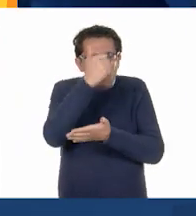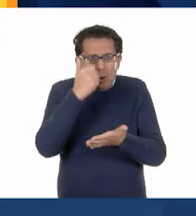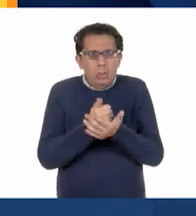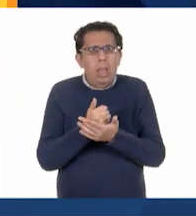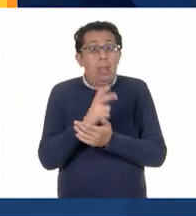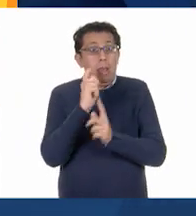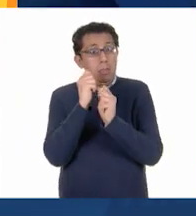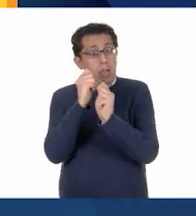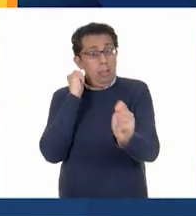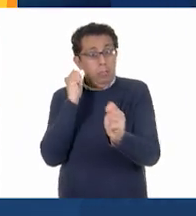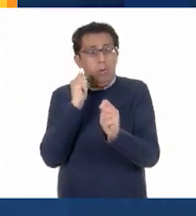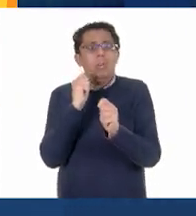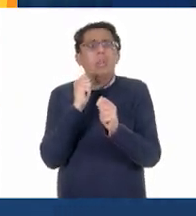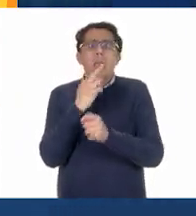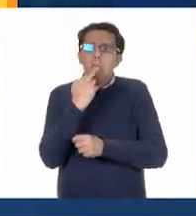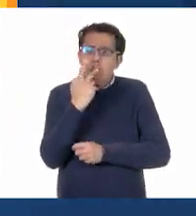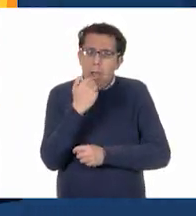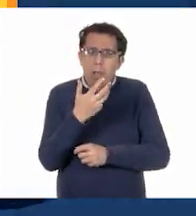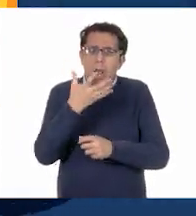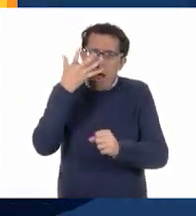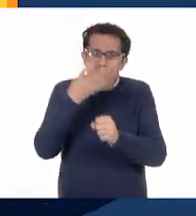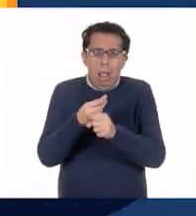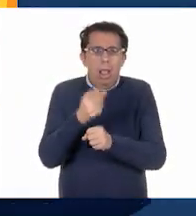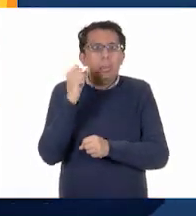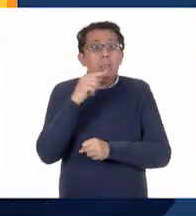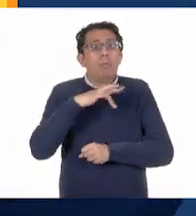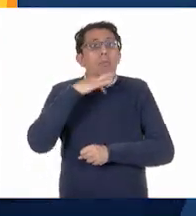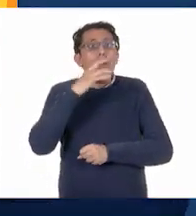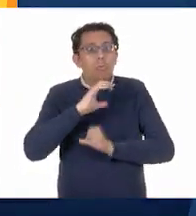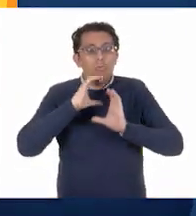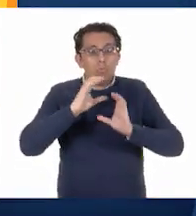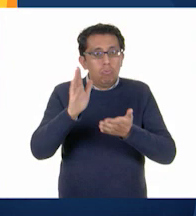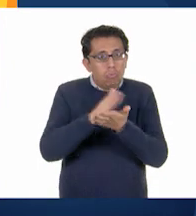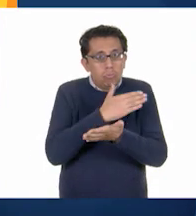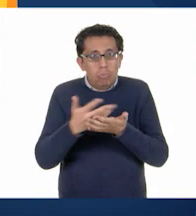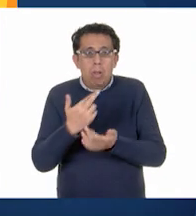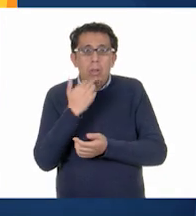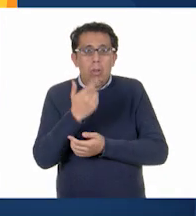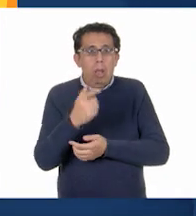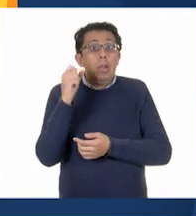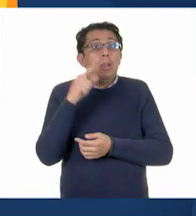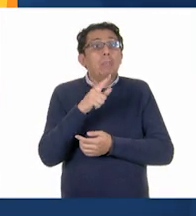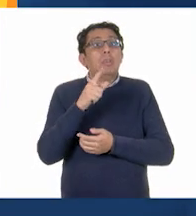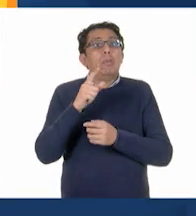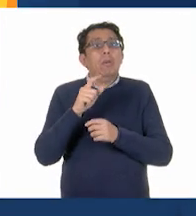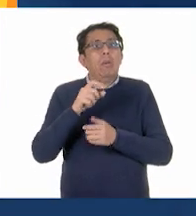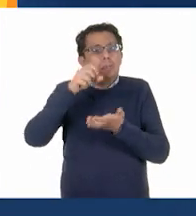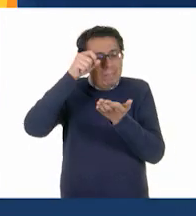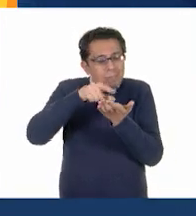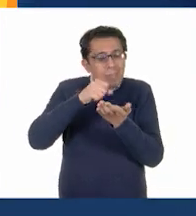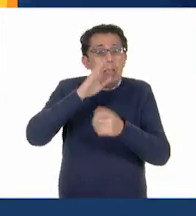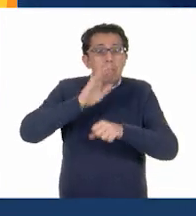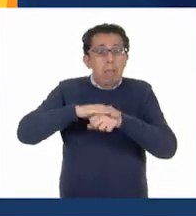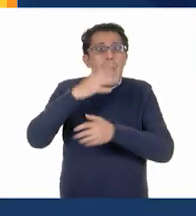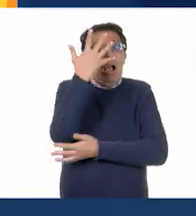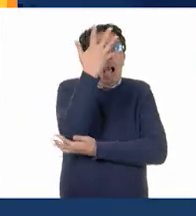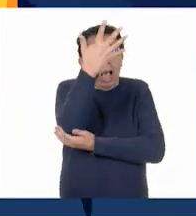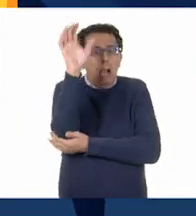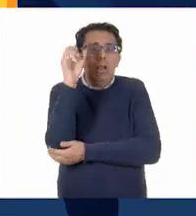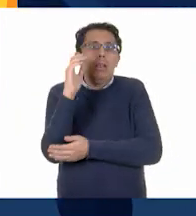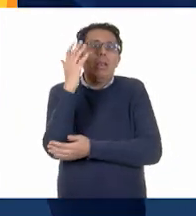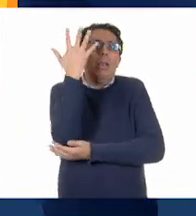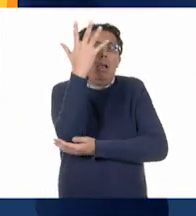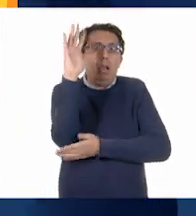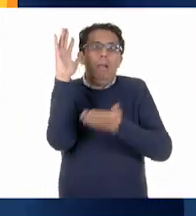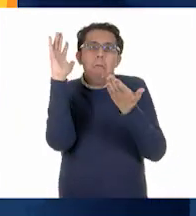el transporte público y el manejo de los residuos, Incrementar la siembra de árboles nativos y reducir la deforestación. Escuchar